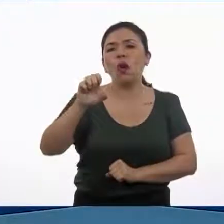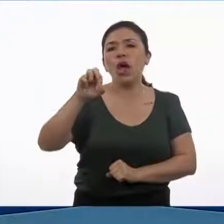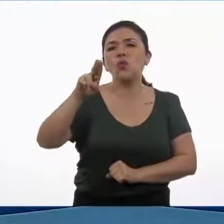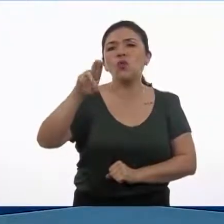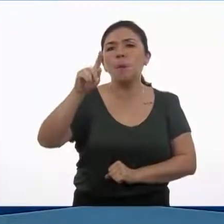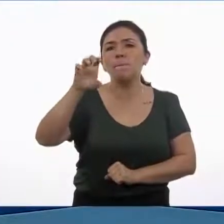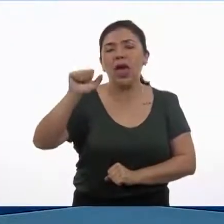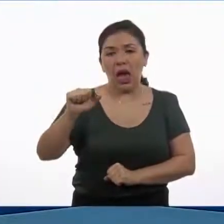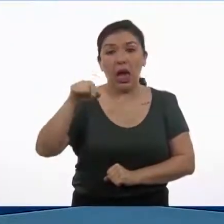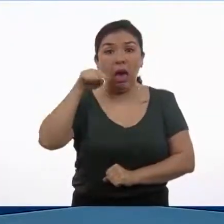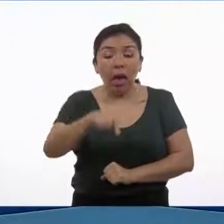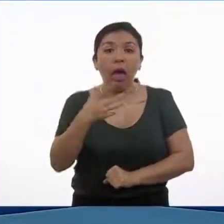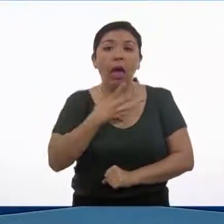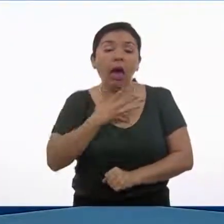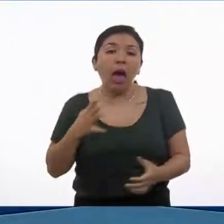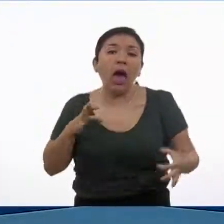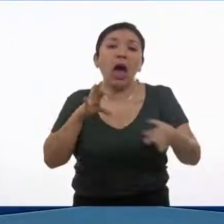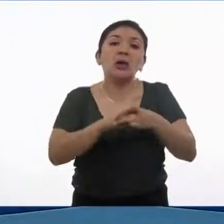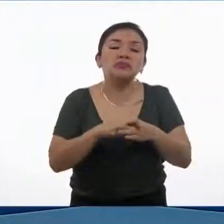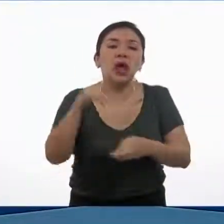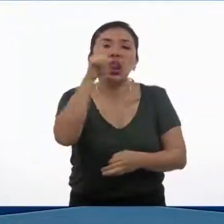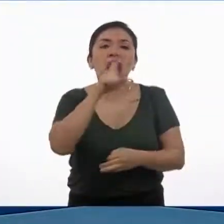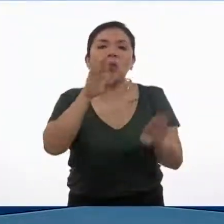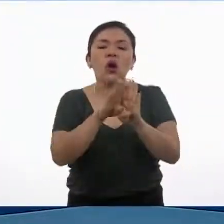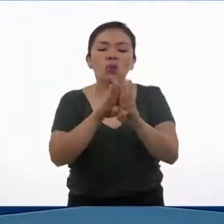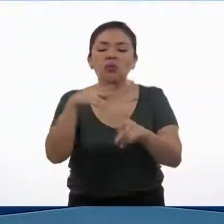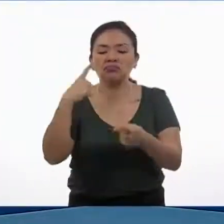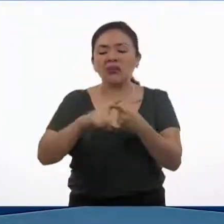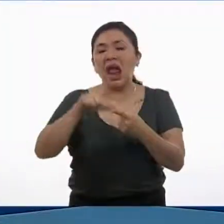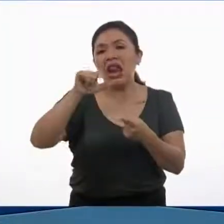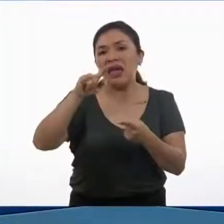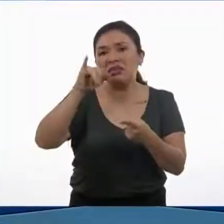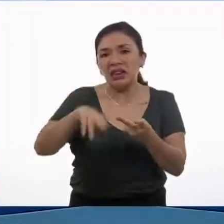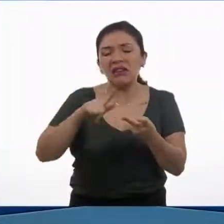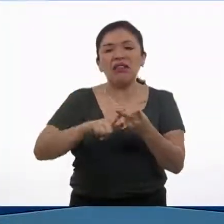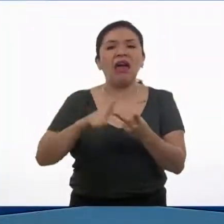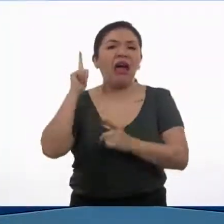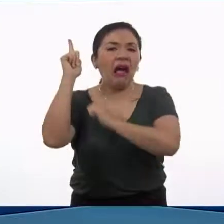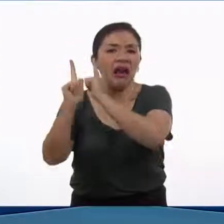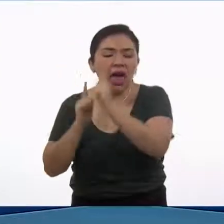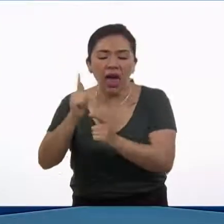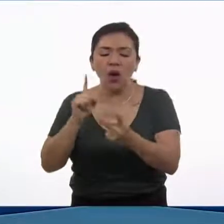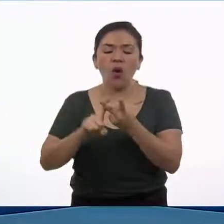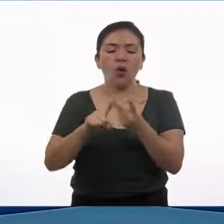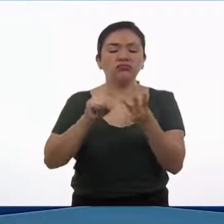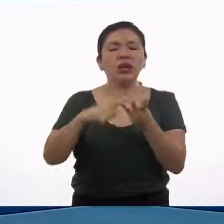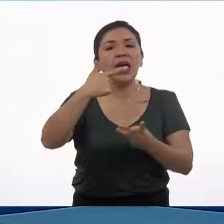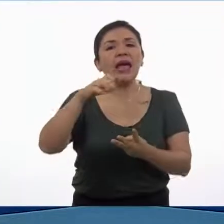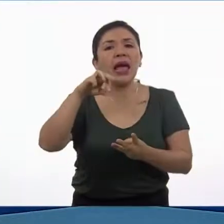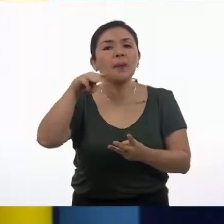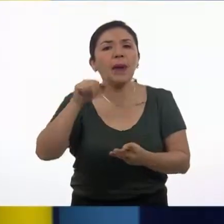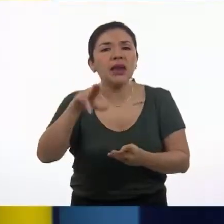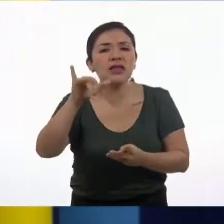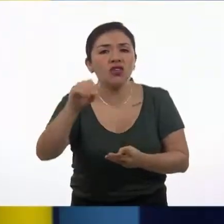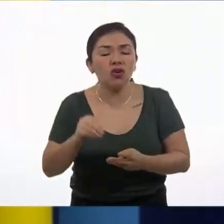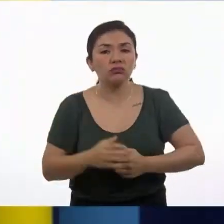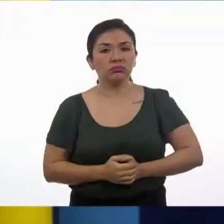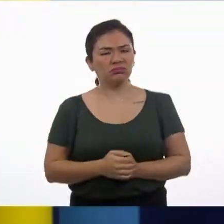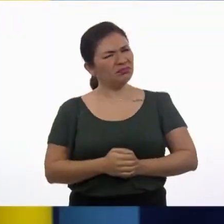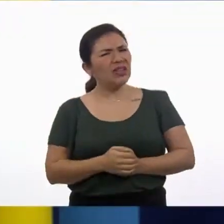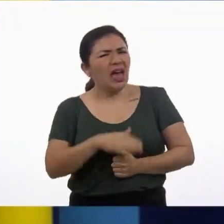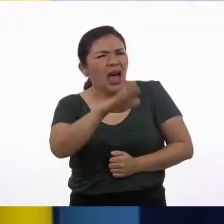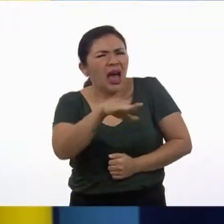la cual pertenecen lenguas como el latín, el griego y el germánico antiguo.